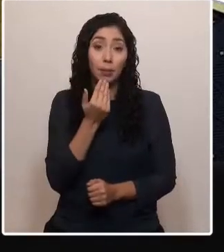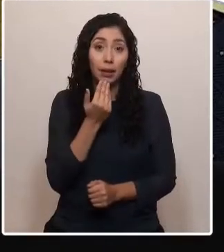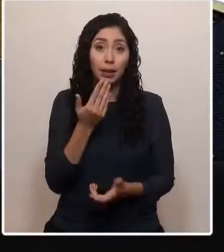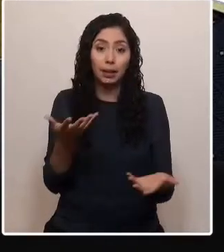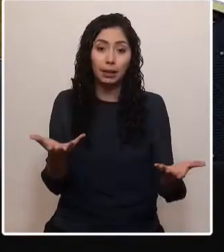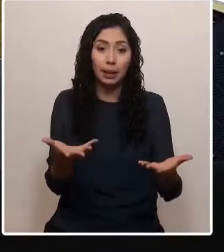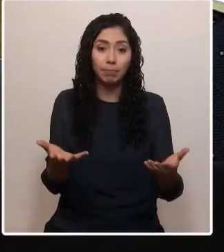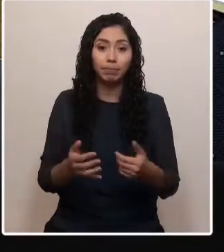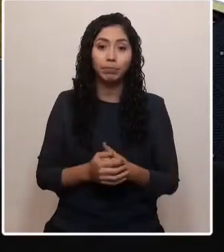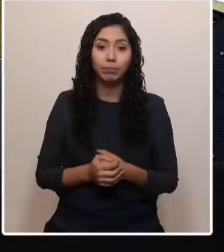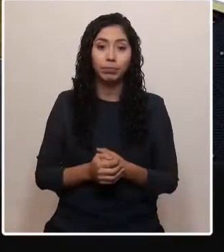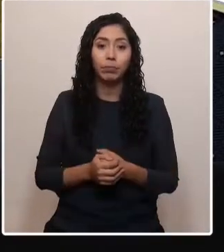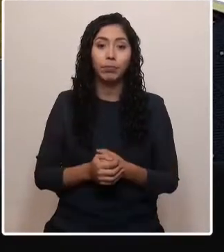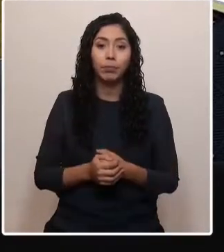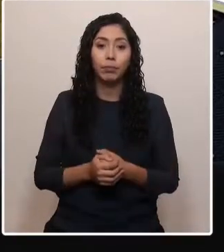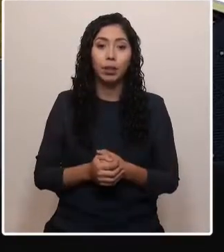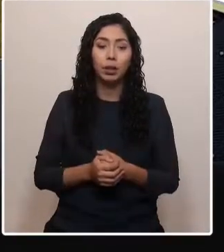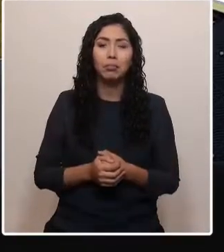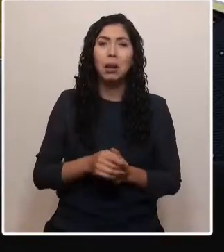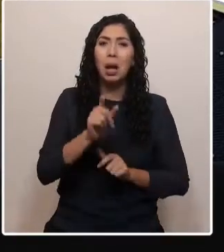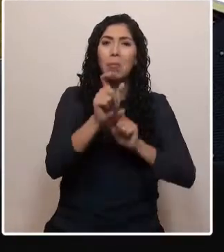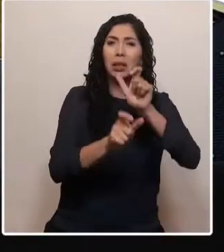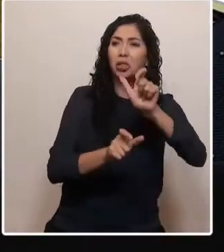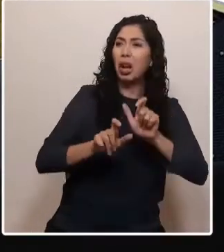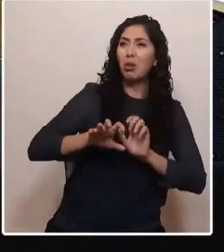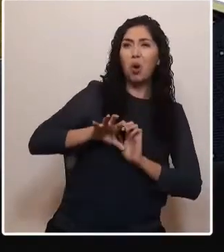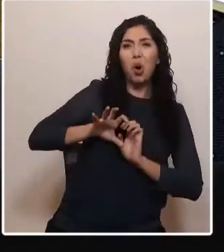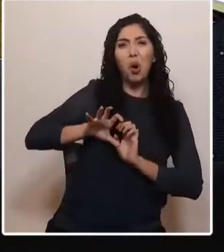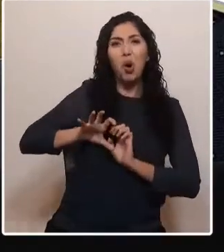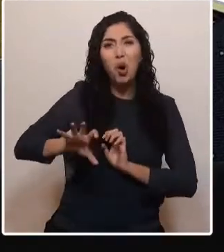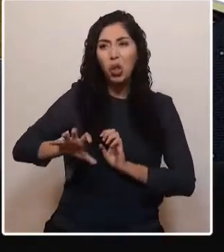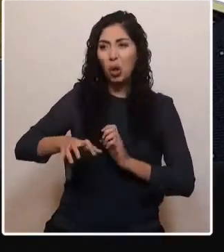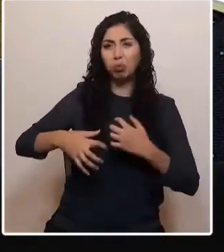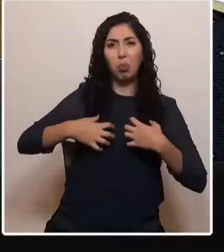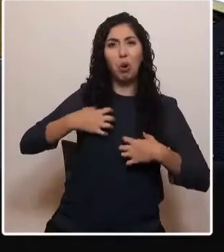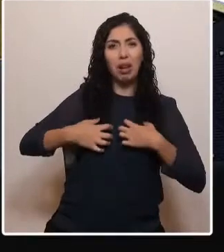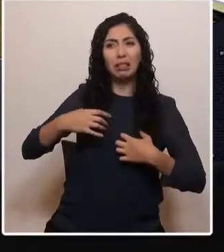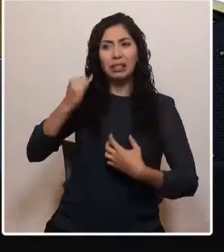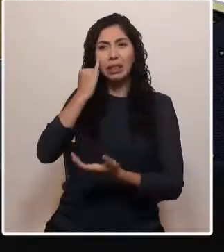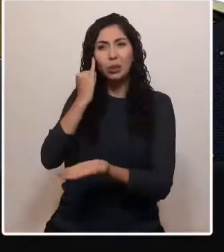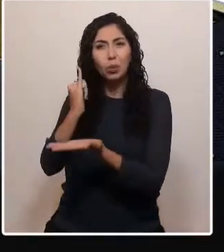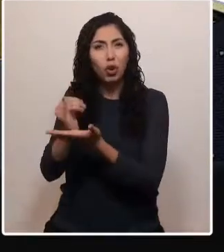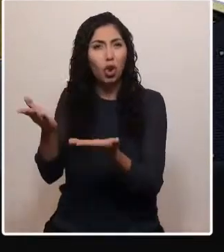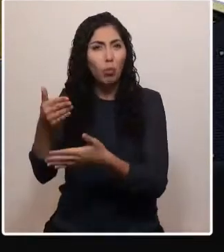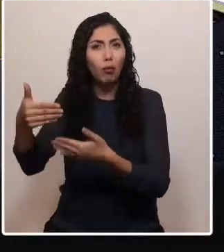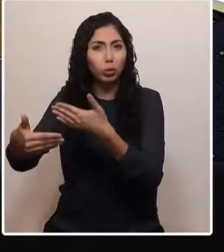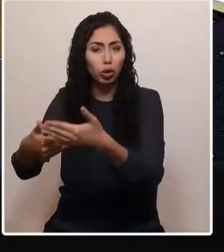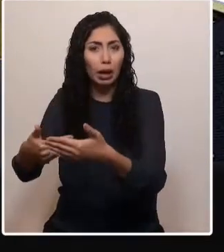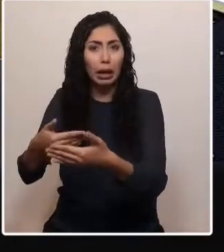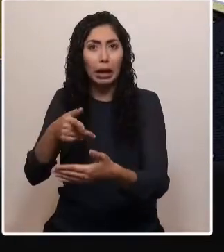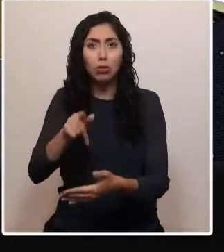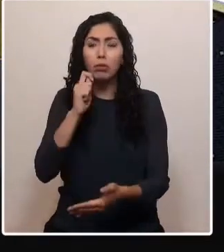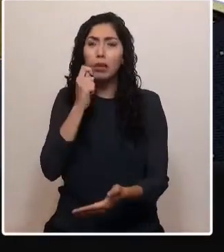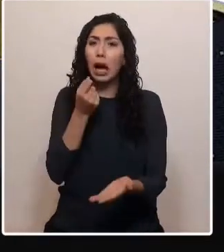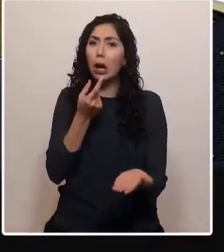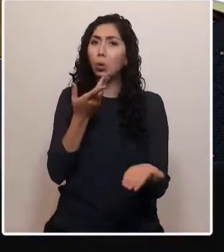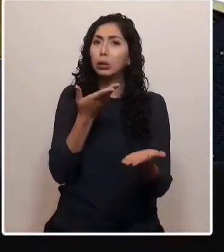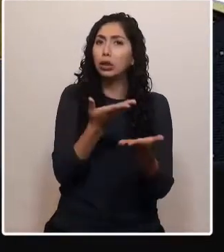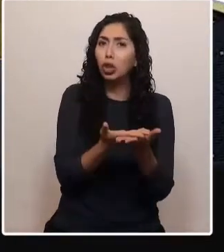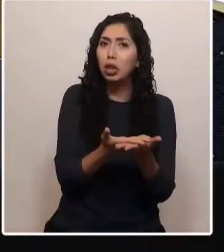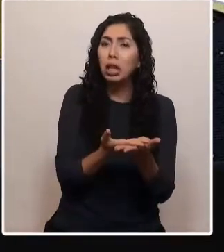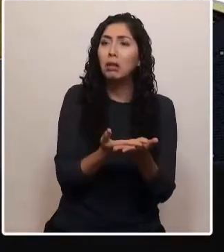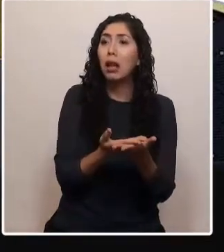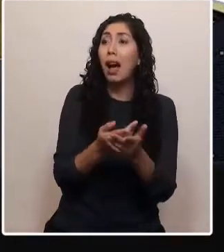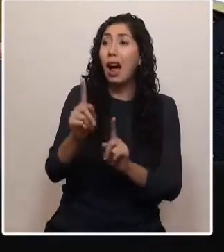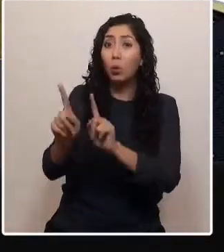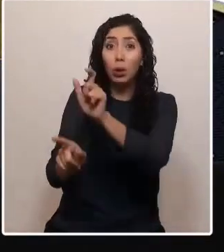las manifestaciones de repudio hacia cómo la institución ha funcionado. Estas no son acusaciones puntuales a ciertos carabineros.